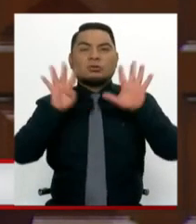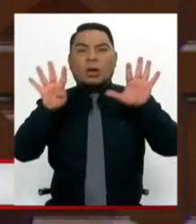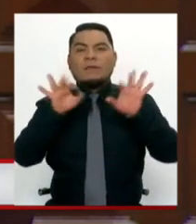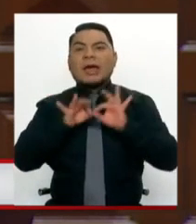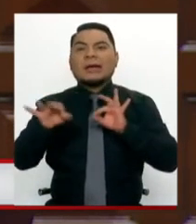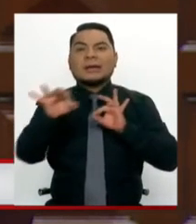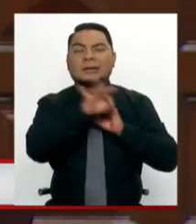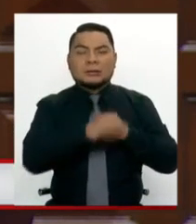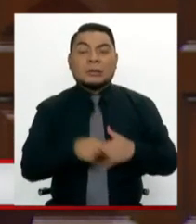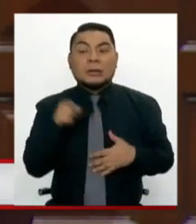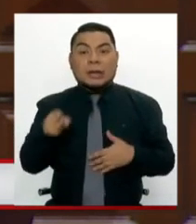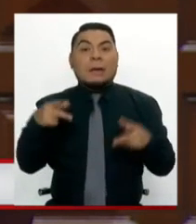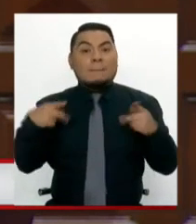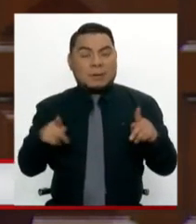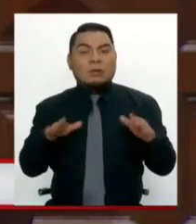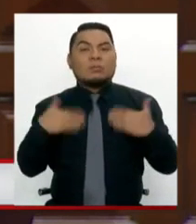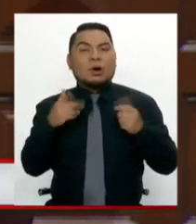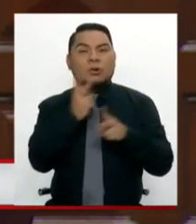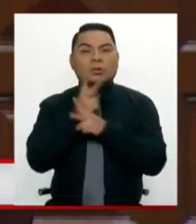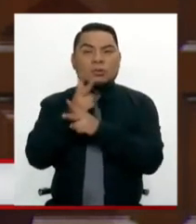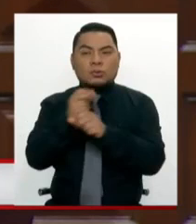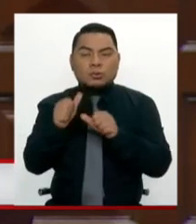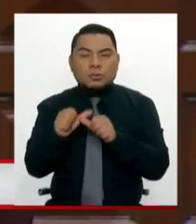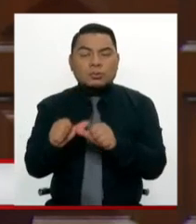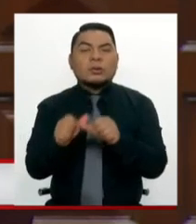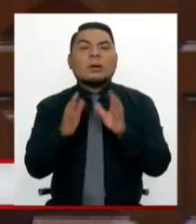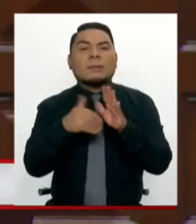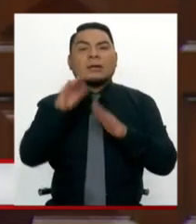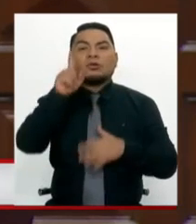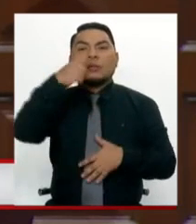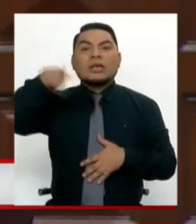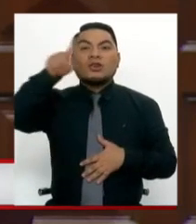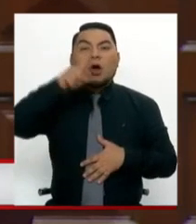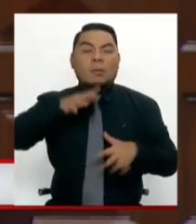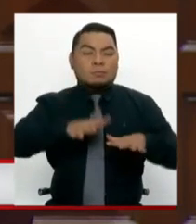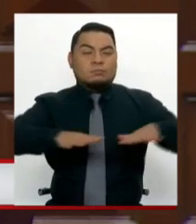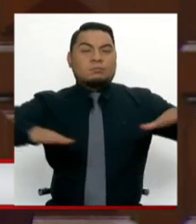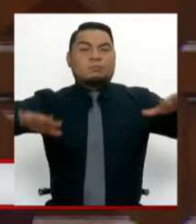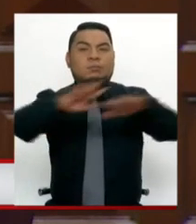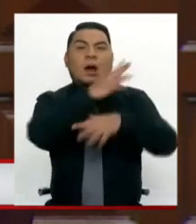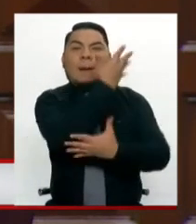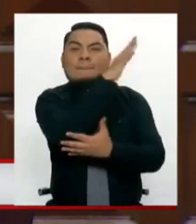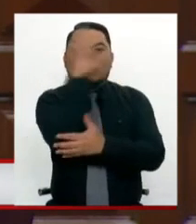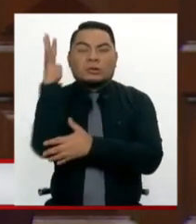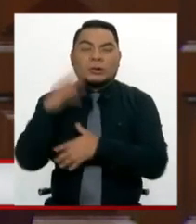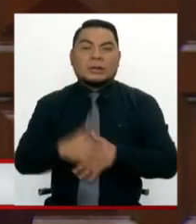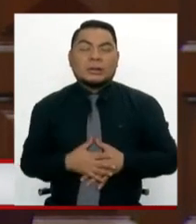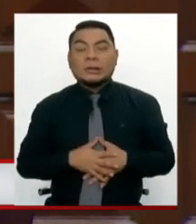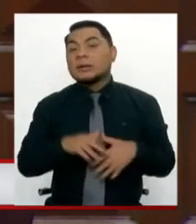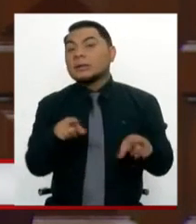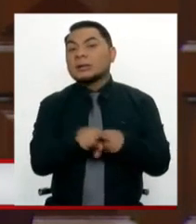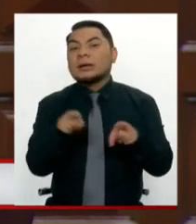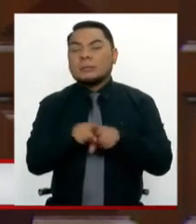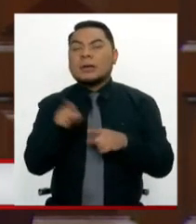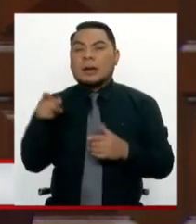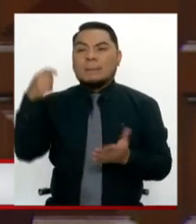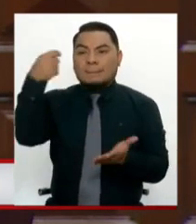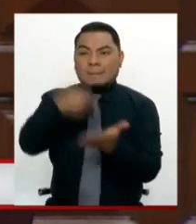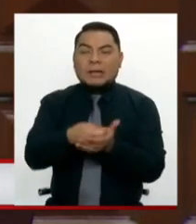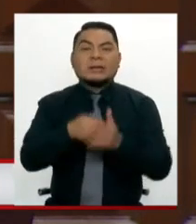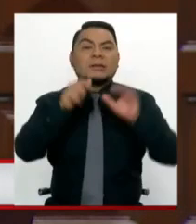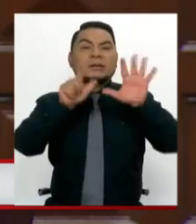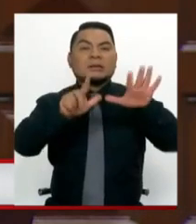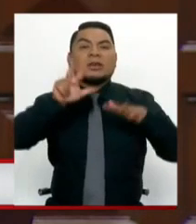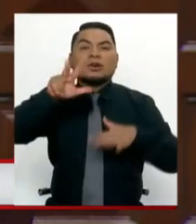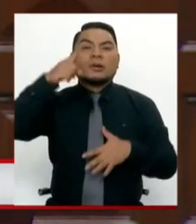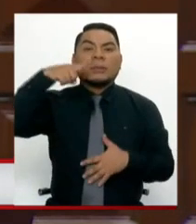regiones, que ha permitido conservar más de 1 millón de hectáreas de bosques. Asimismo, se invertirá 78